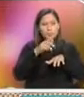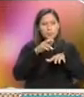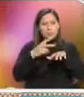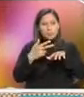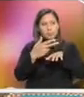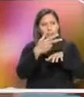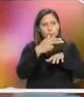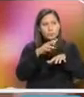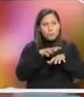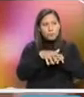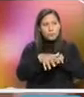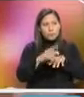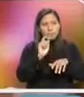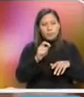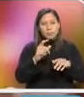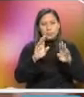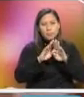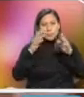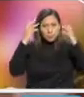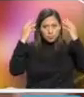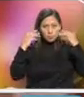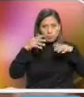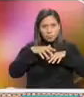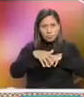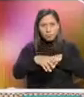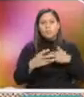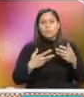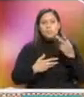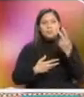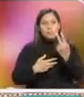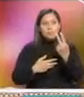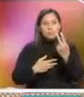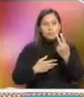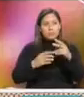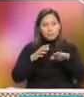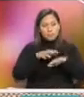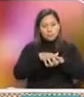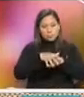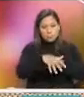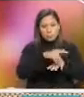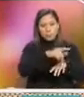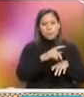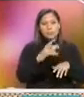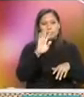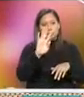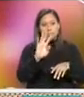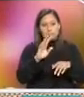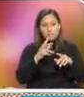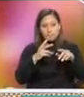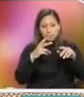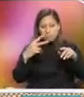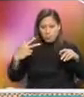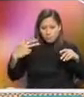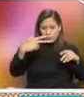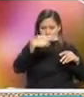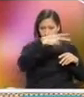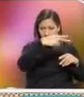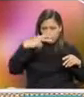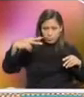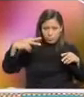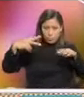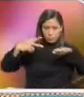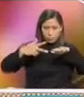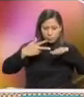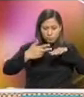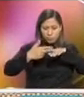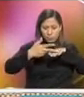cabello. Estos son las capas. Hay dos tipos de capas. Tenemos capas cuadradas que se cortan de manera recta. No sé si has visto cuando te corta tu estilista